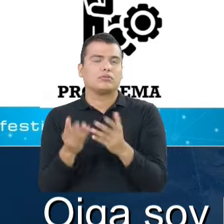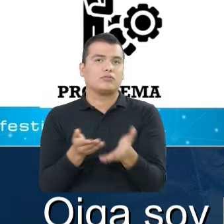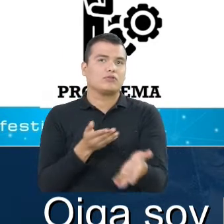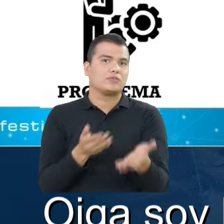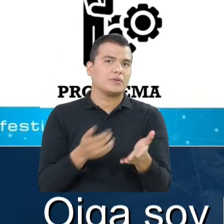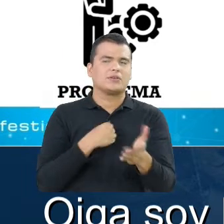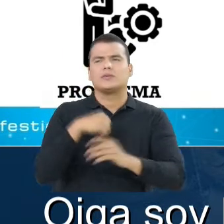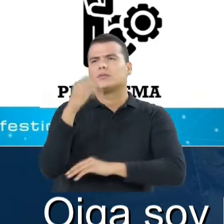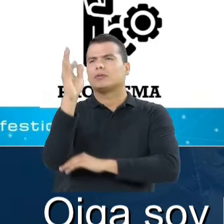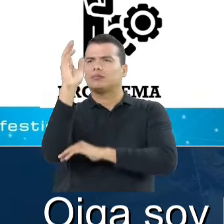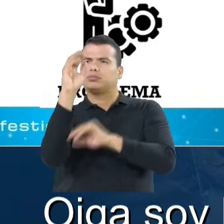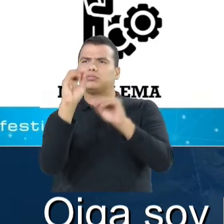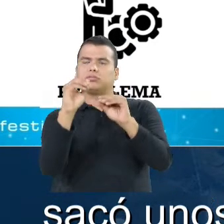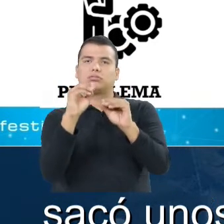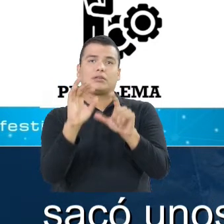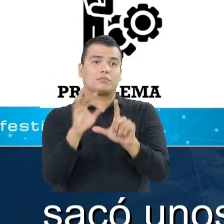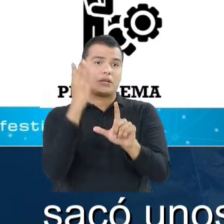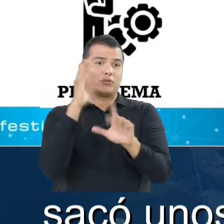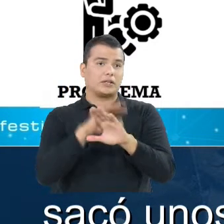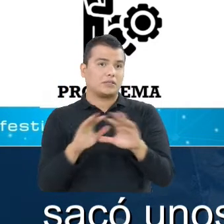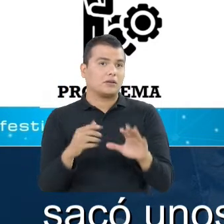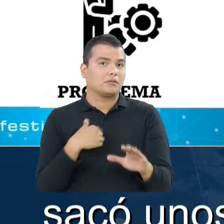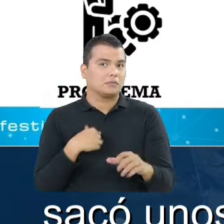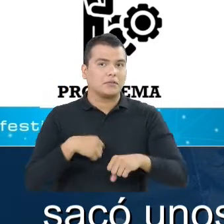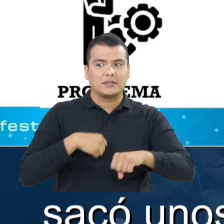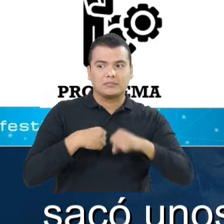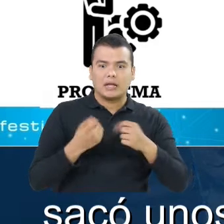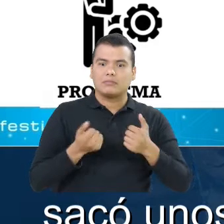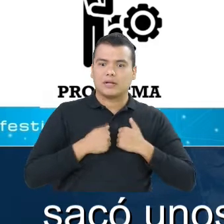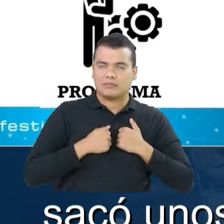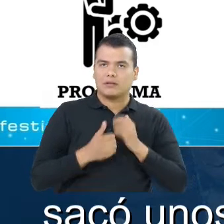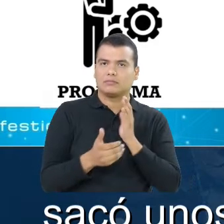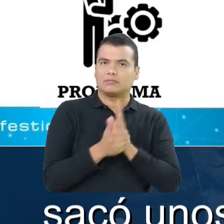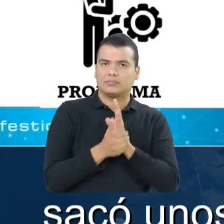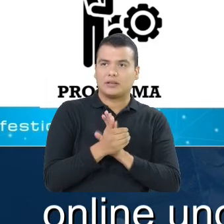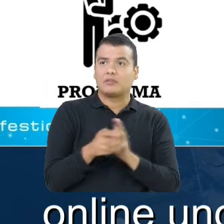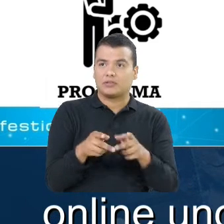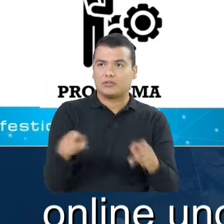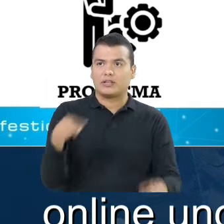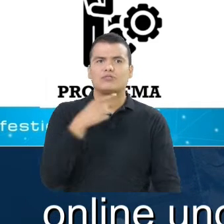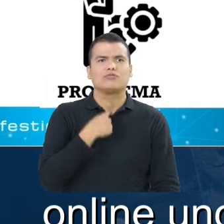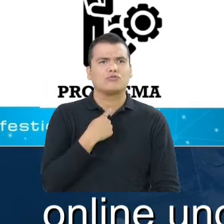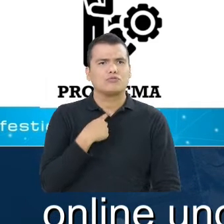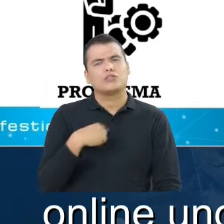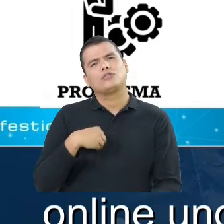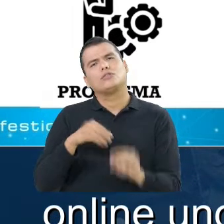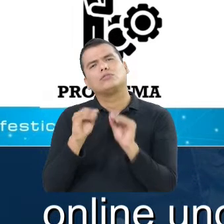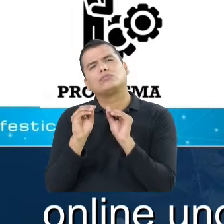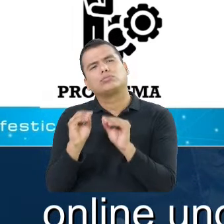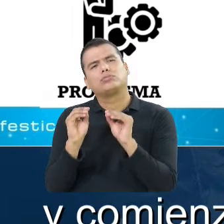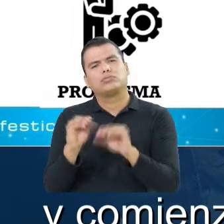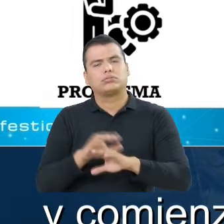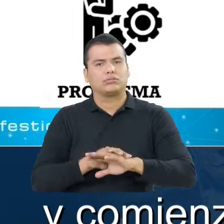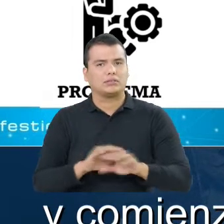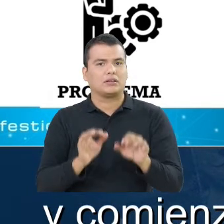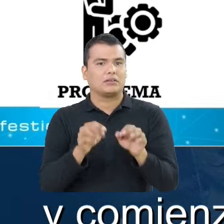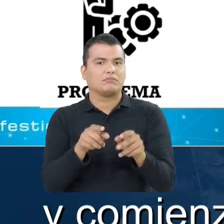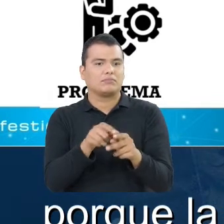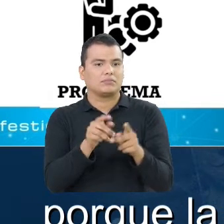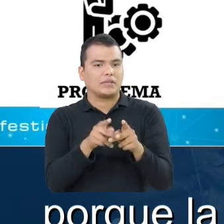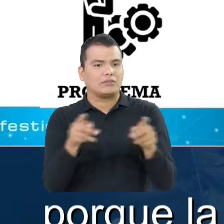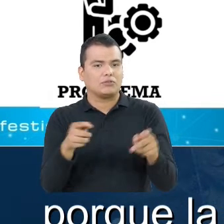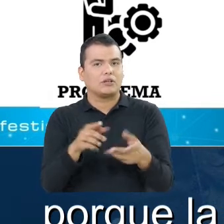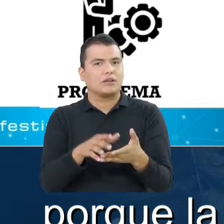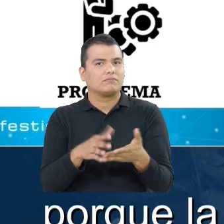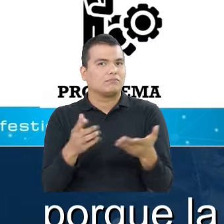de coaching online y comienzo a explotar mi habilidad porque la gente le gusta como lo enseño, le gusta aprender a vender